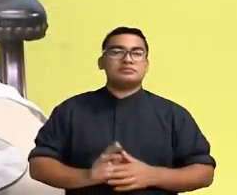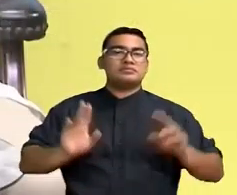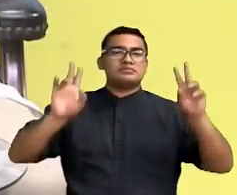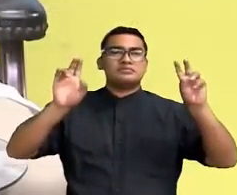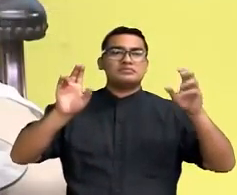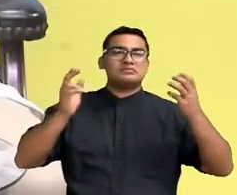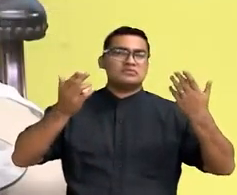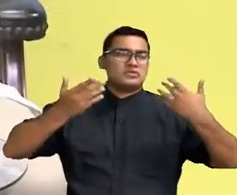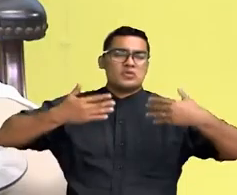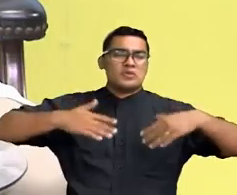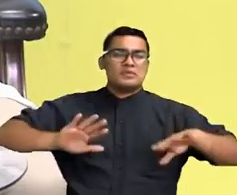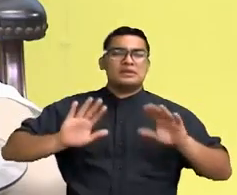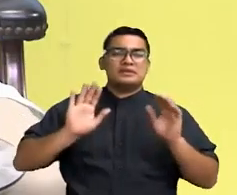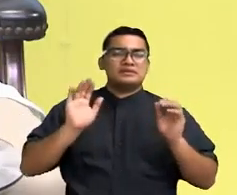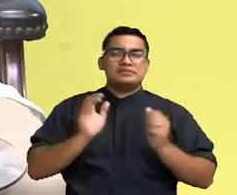frecuentísimo,